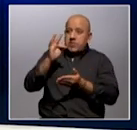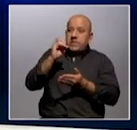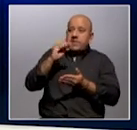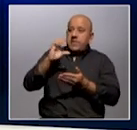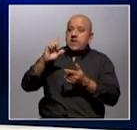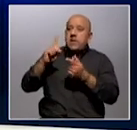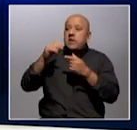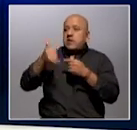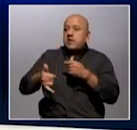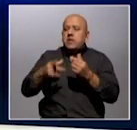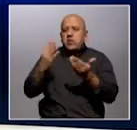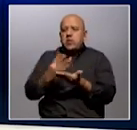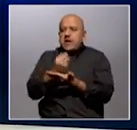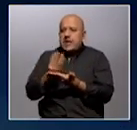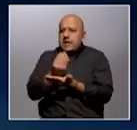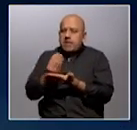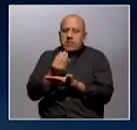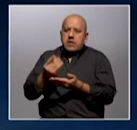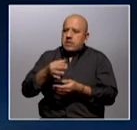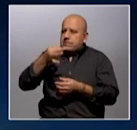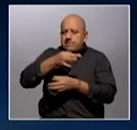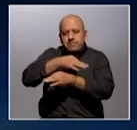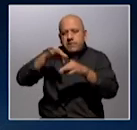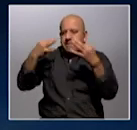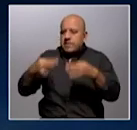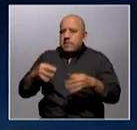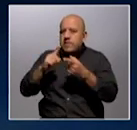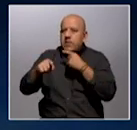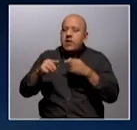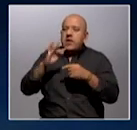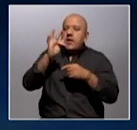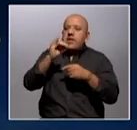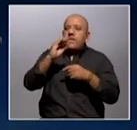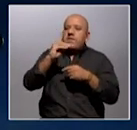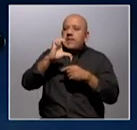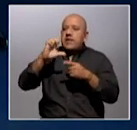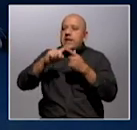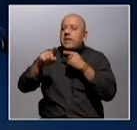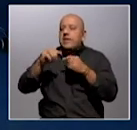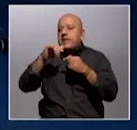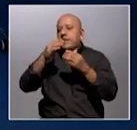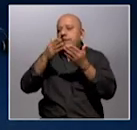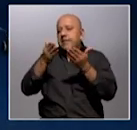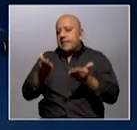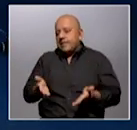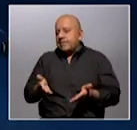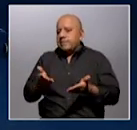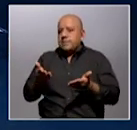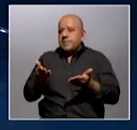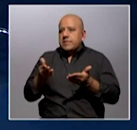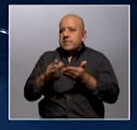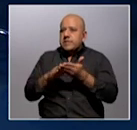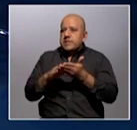realmente tiene un nivel narrativo impecable fidel como ilustrador es un